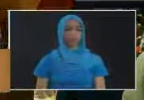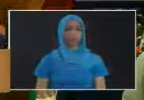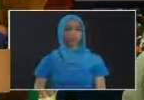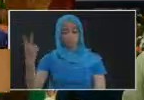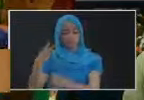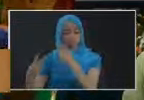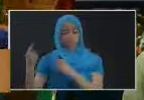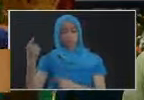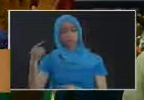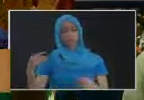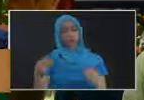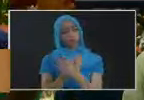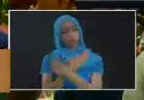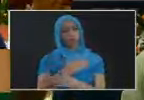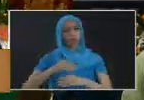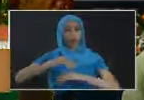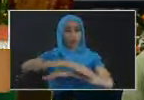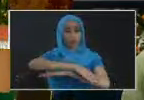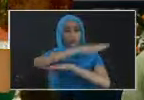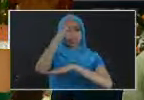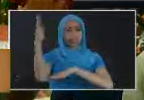Viene un nuevo amanecer.